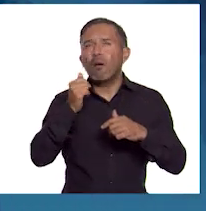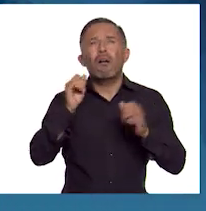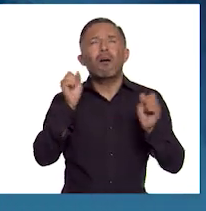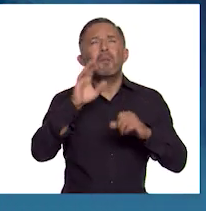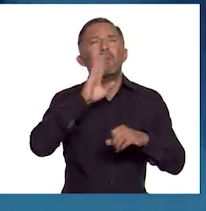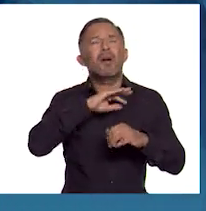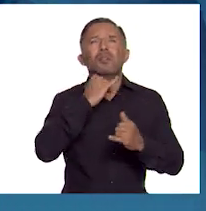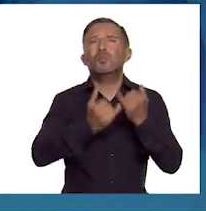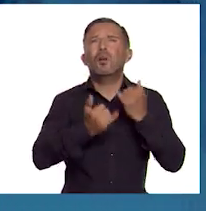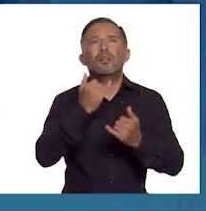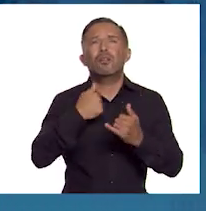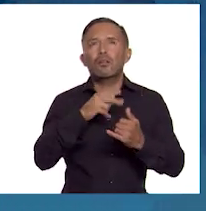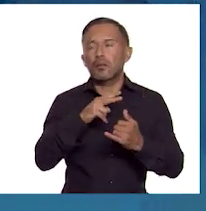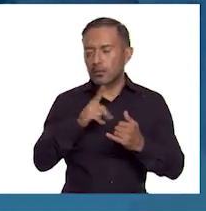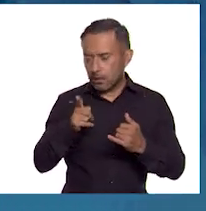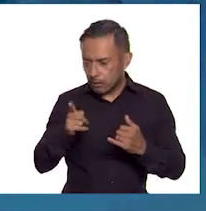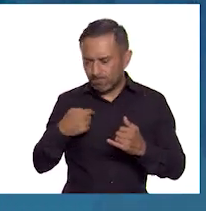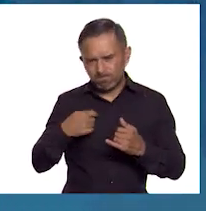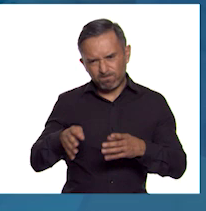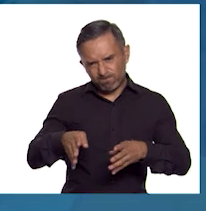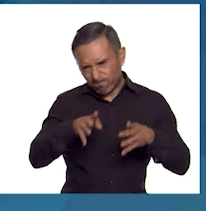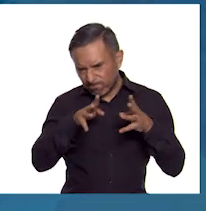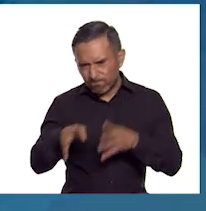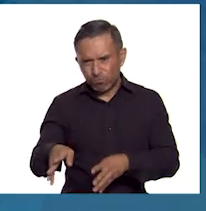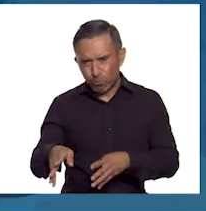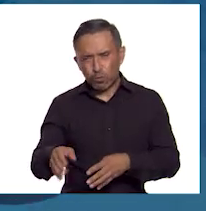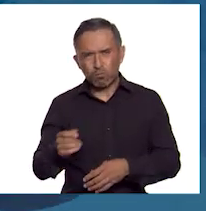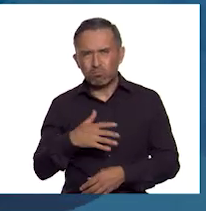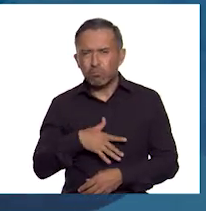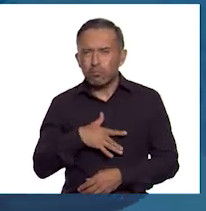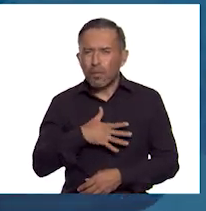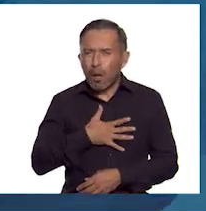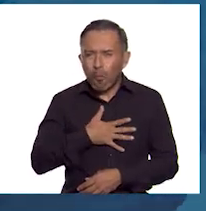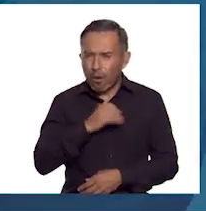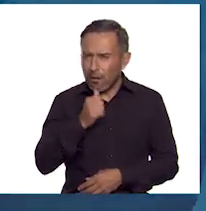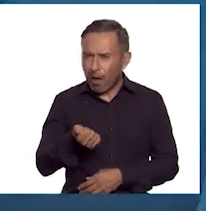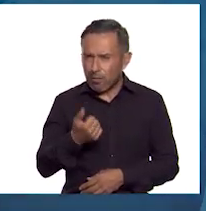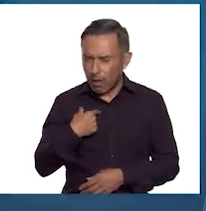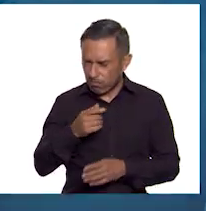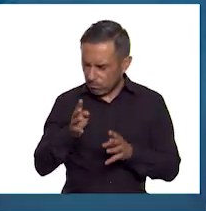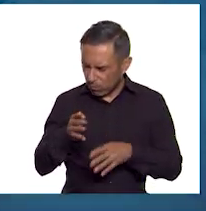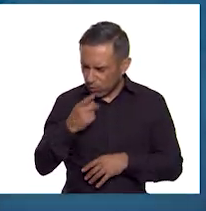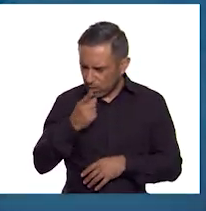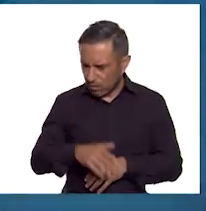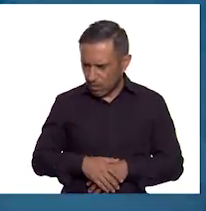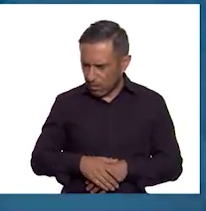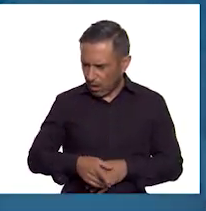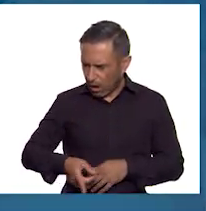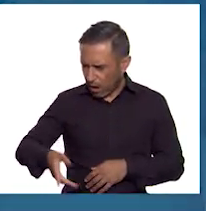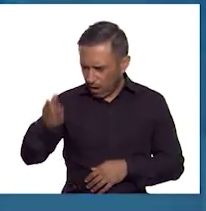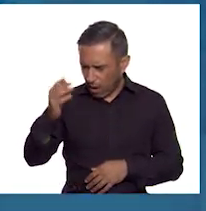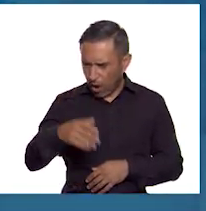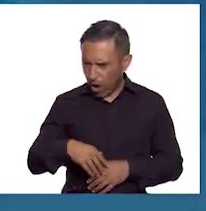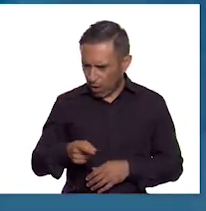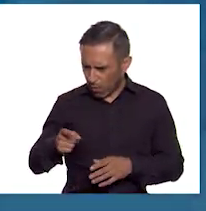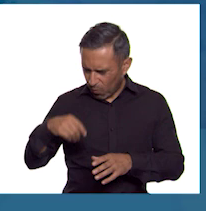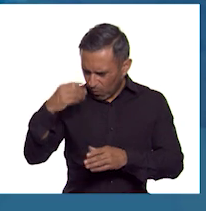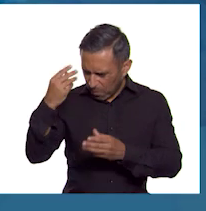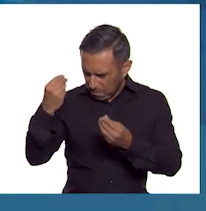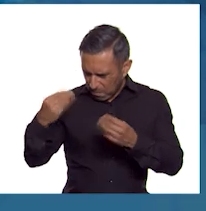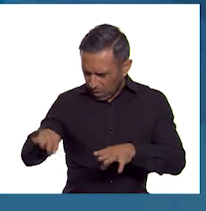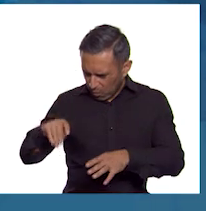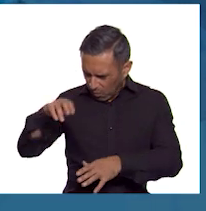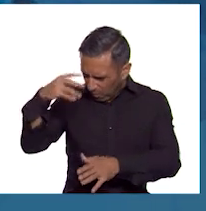Esta le riñó fuertemente y era tan poco compasiva que le dijo: Ya que has dejado caer el huso, vete a